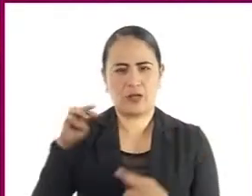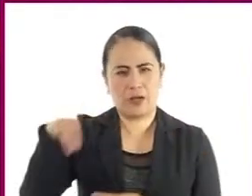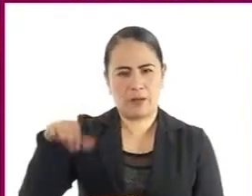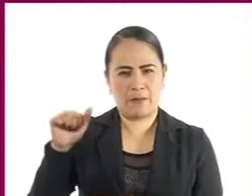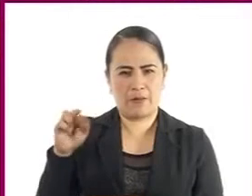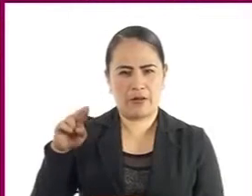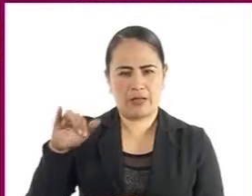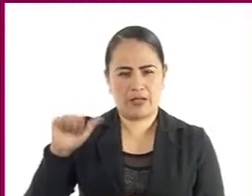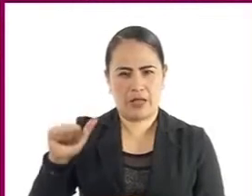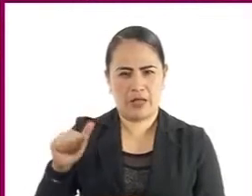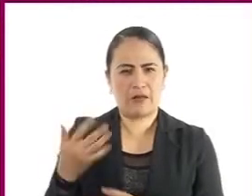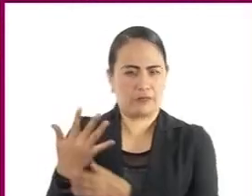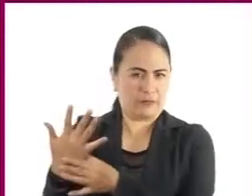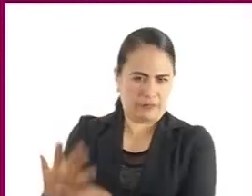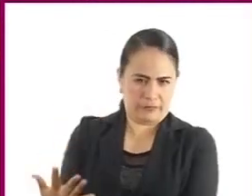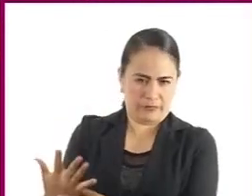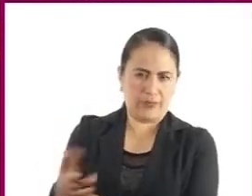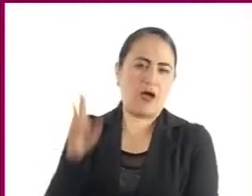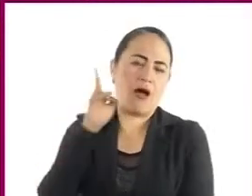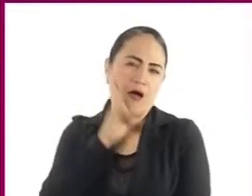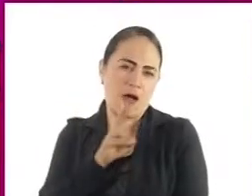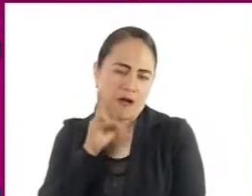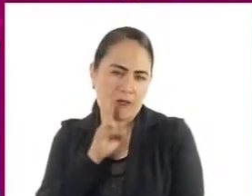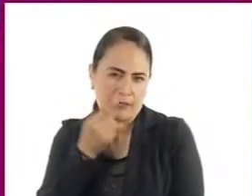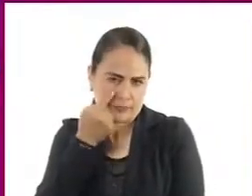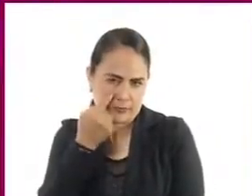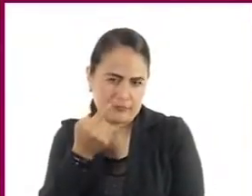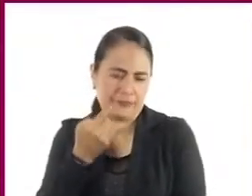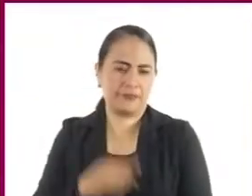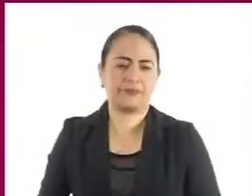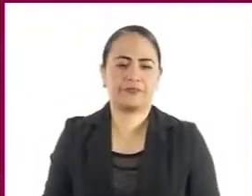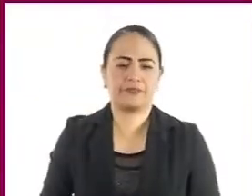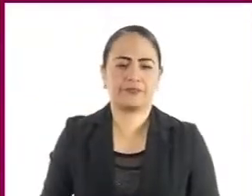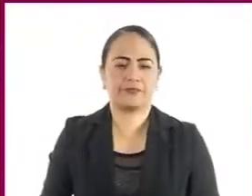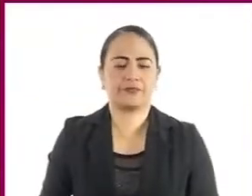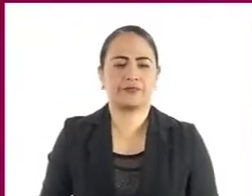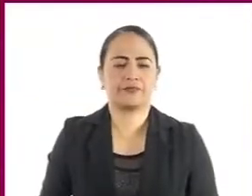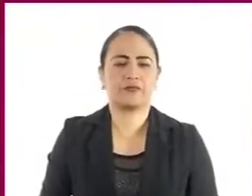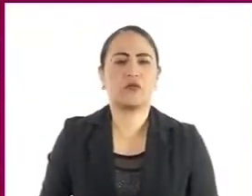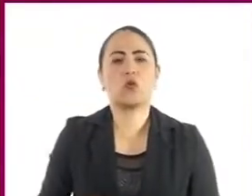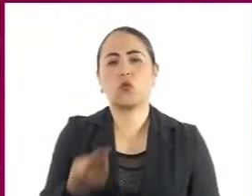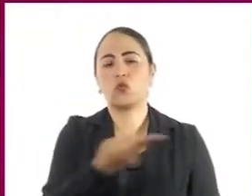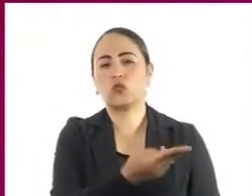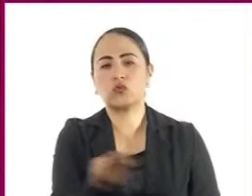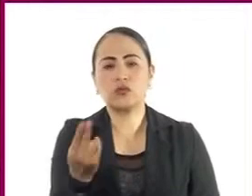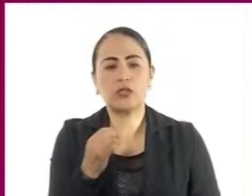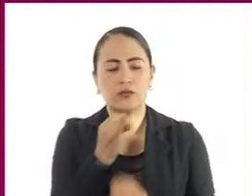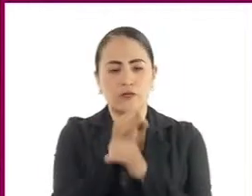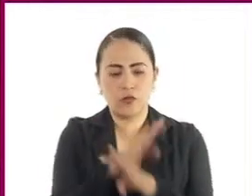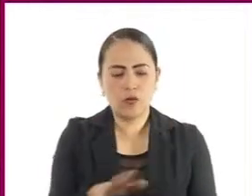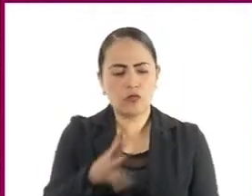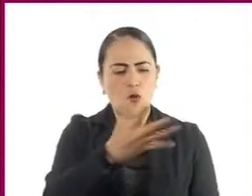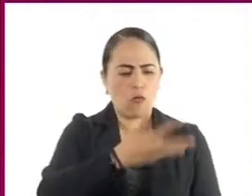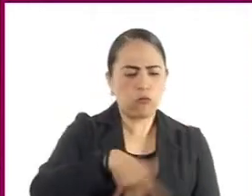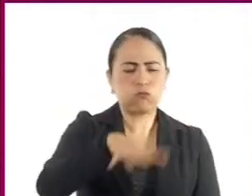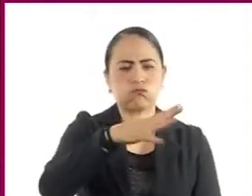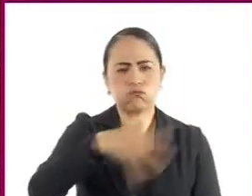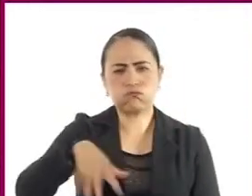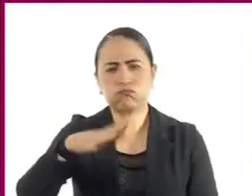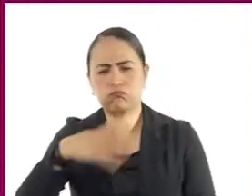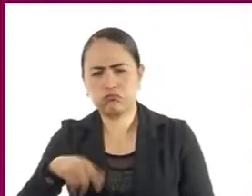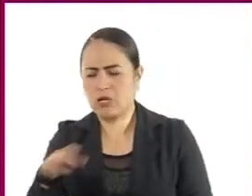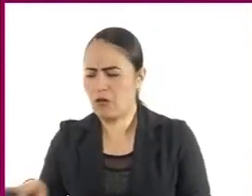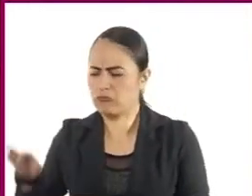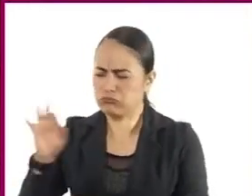de Jesús Cerón Rivero nos dice al respecto. Al realizar una búsqueda de información, se pueden obtener